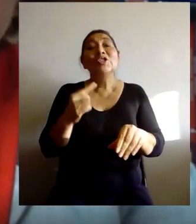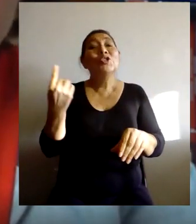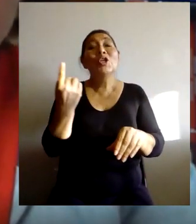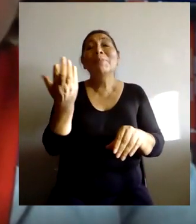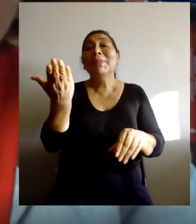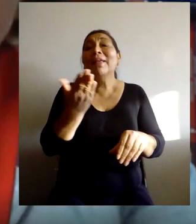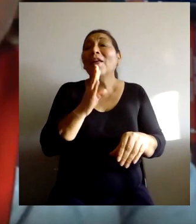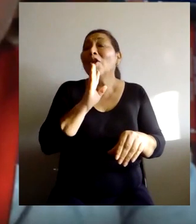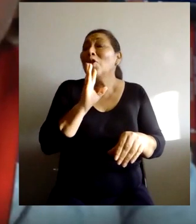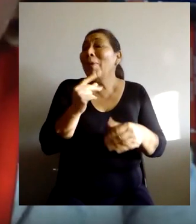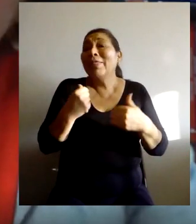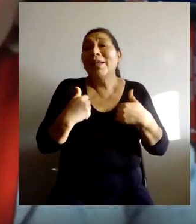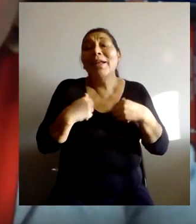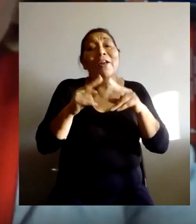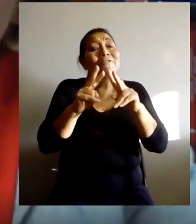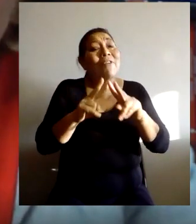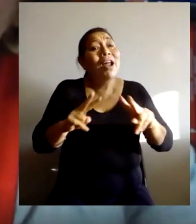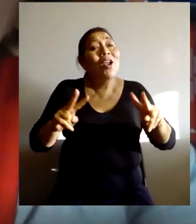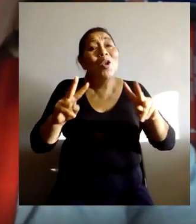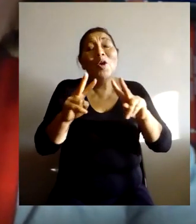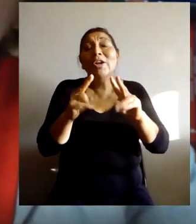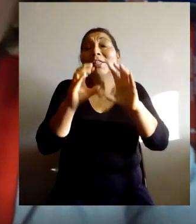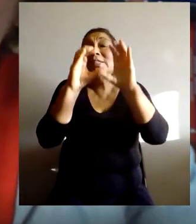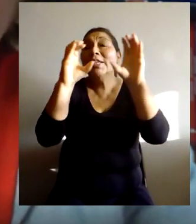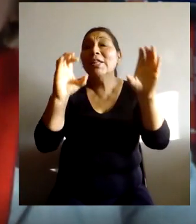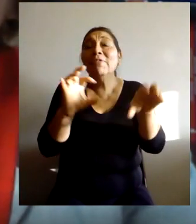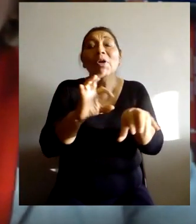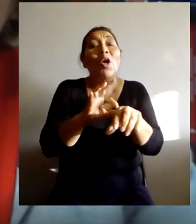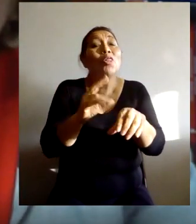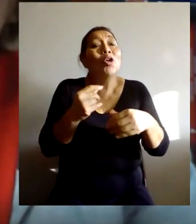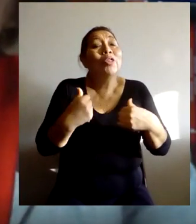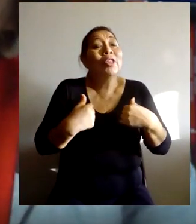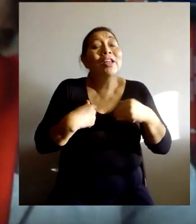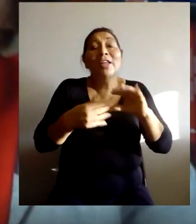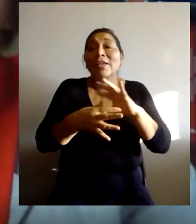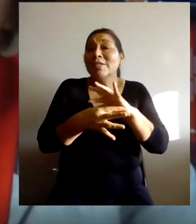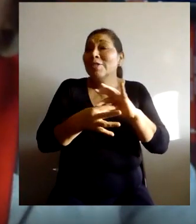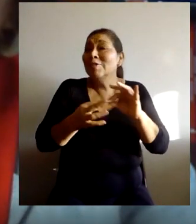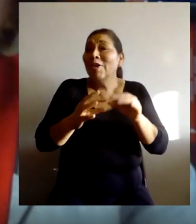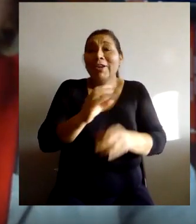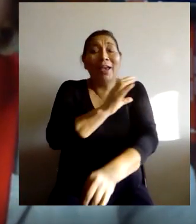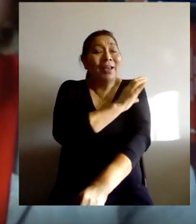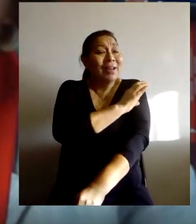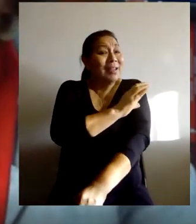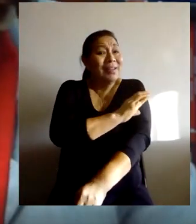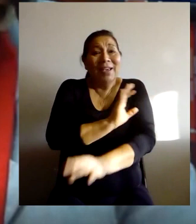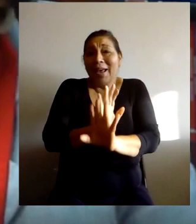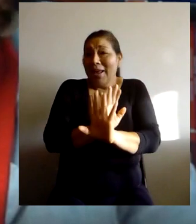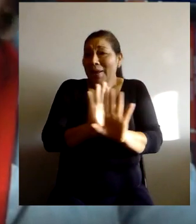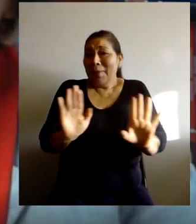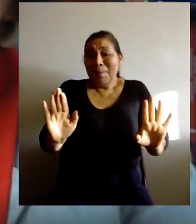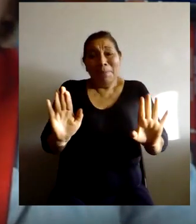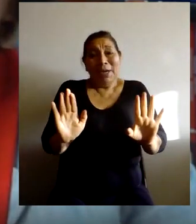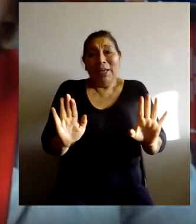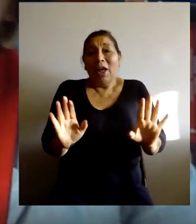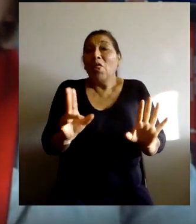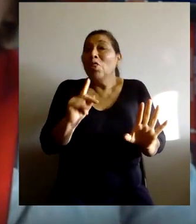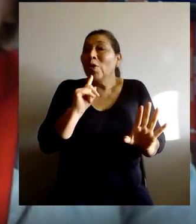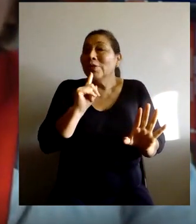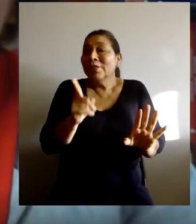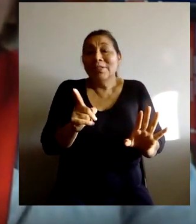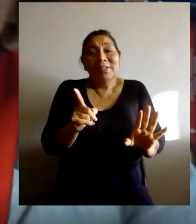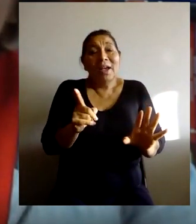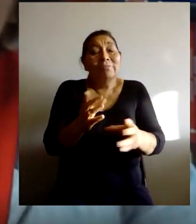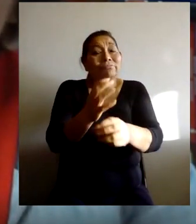Dice que sencillamente no van a tener valor probatorio los certificados médicos que no cuentan con historia clínica o que la historia clínica